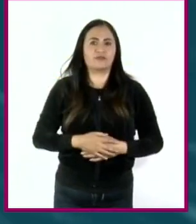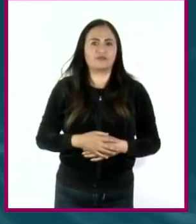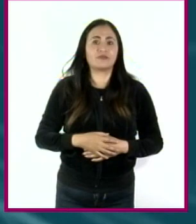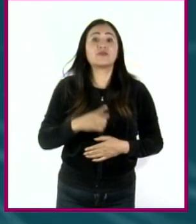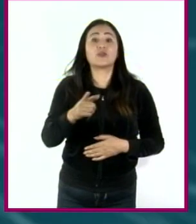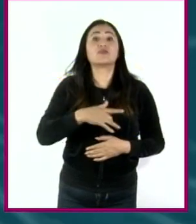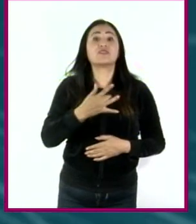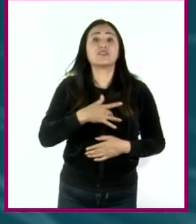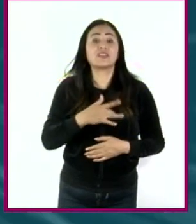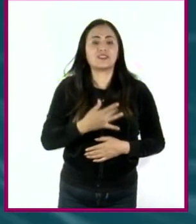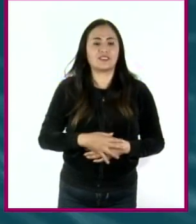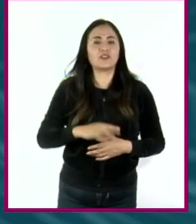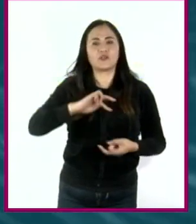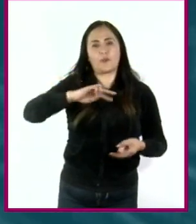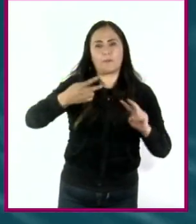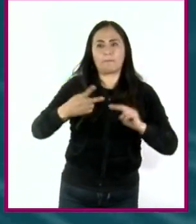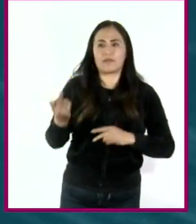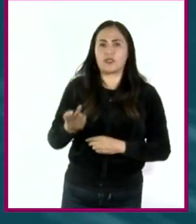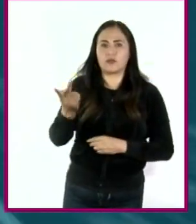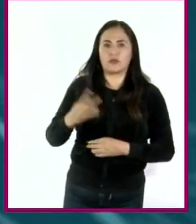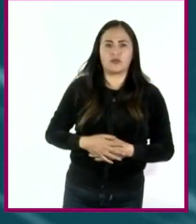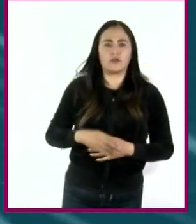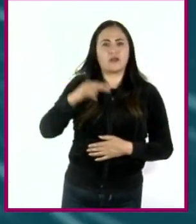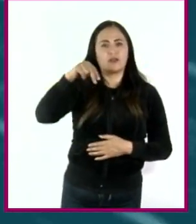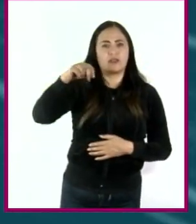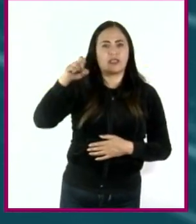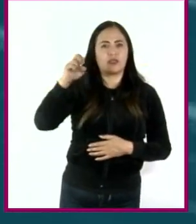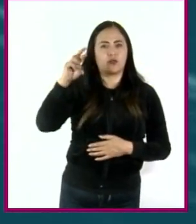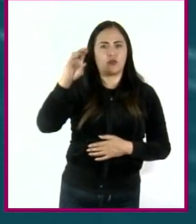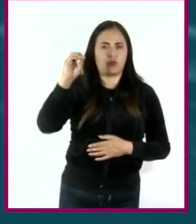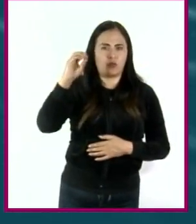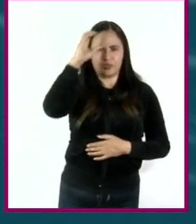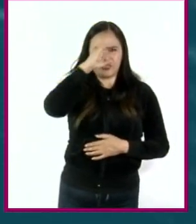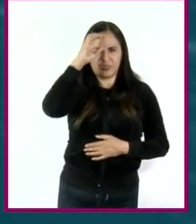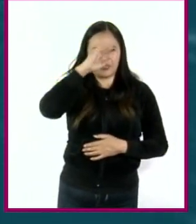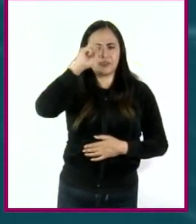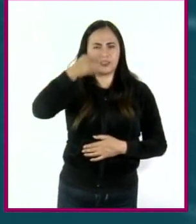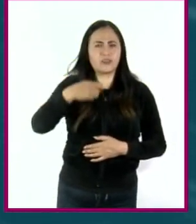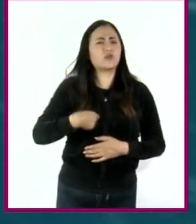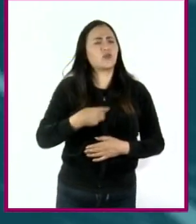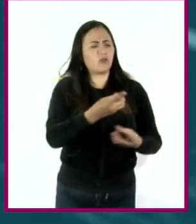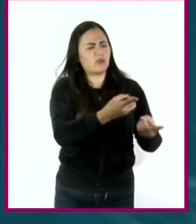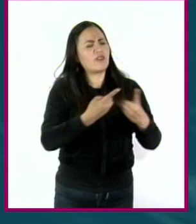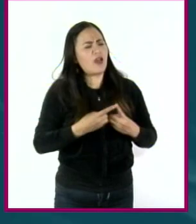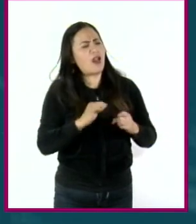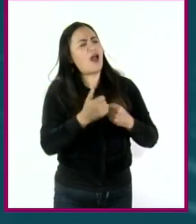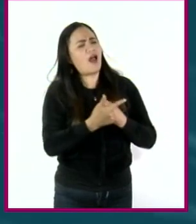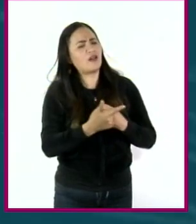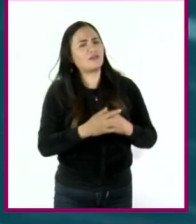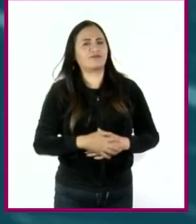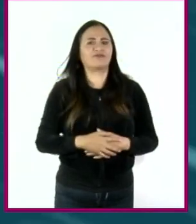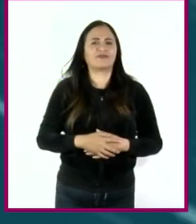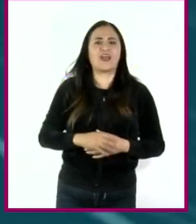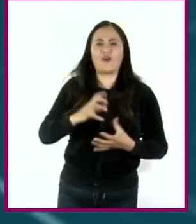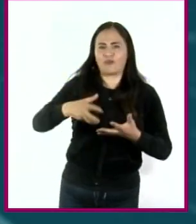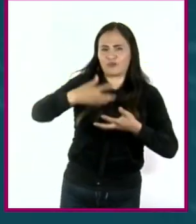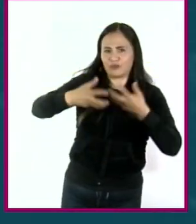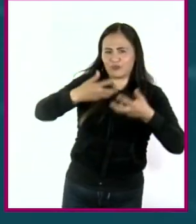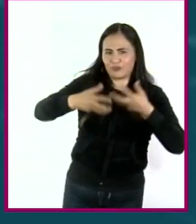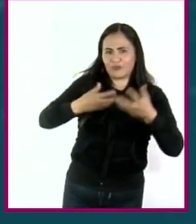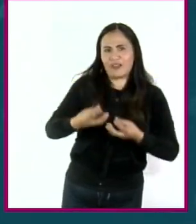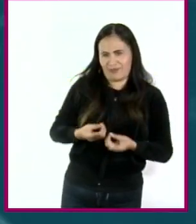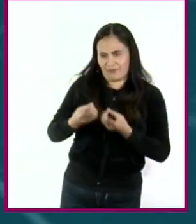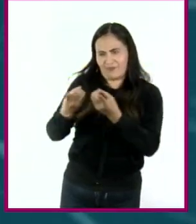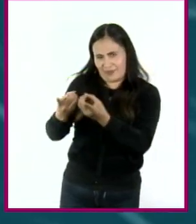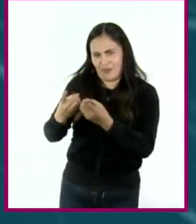Memo? Ahora yo te pregunto a ti, ¿qué es la neurociencia? ¿Qué me das si te lo digo? Te invito a una ensalada. ¿Cómo una